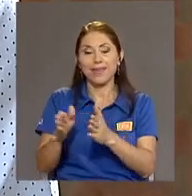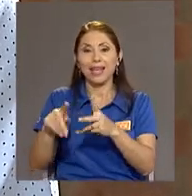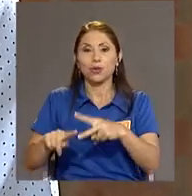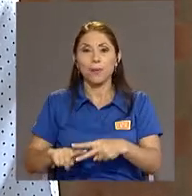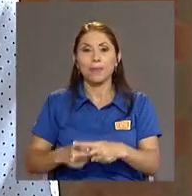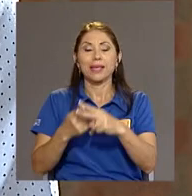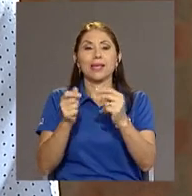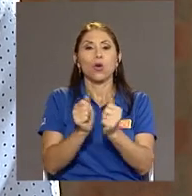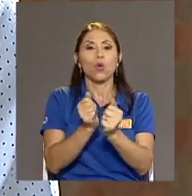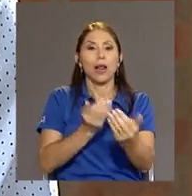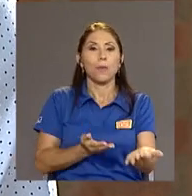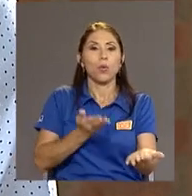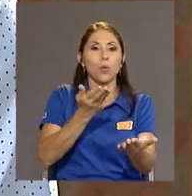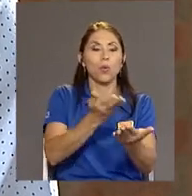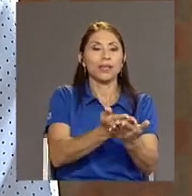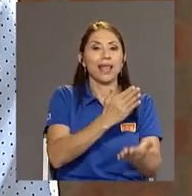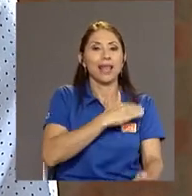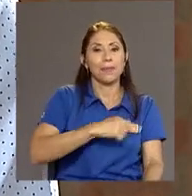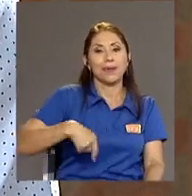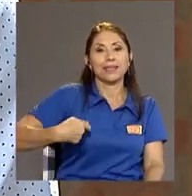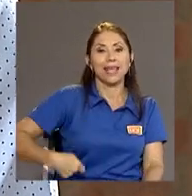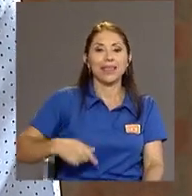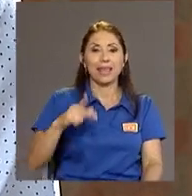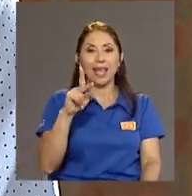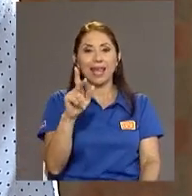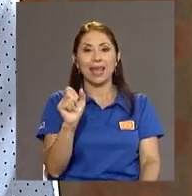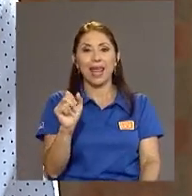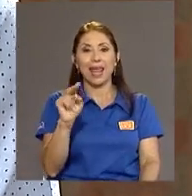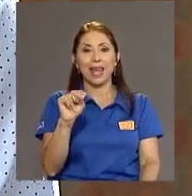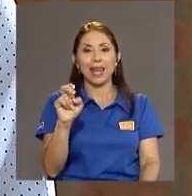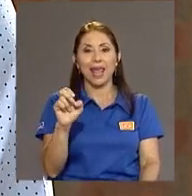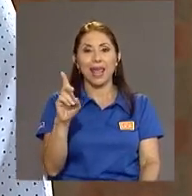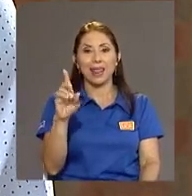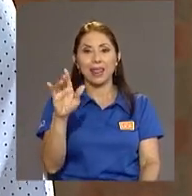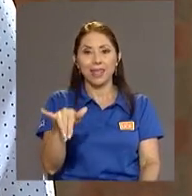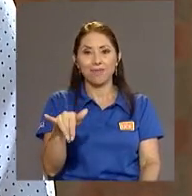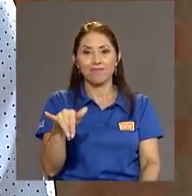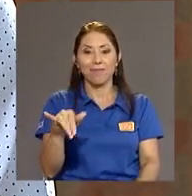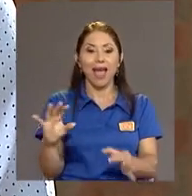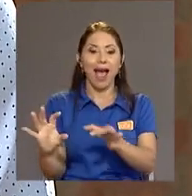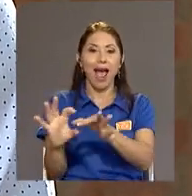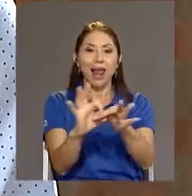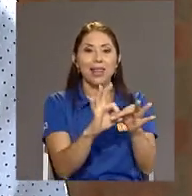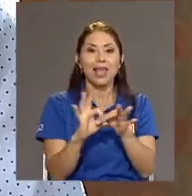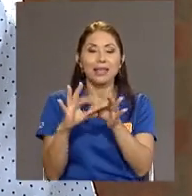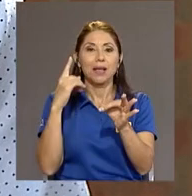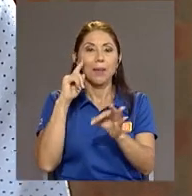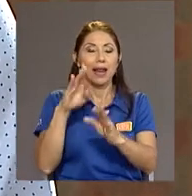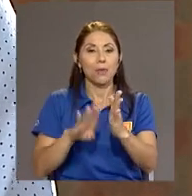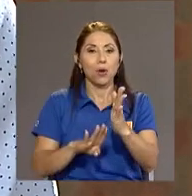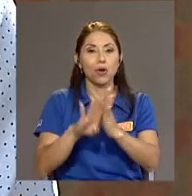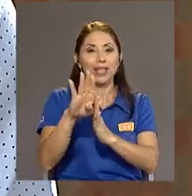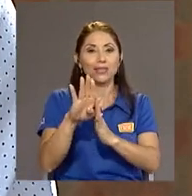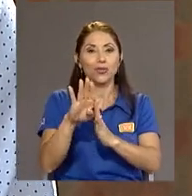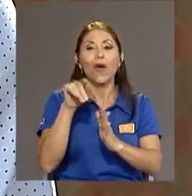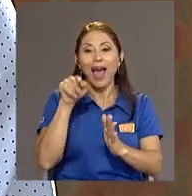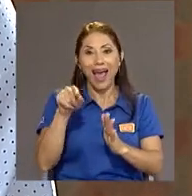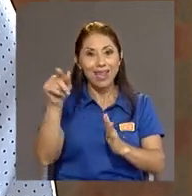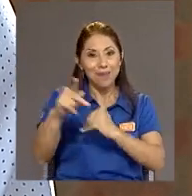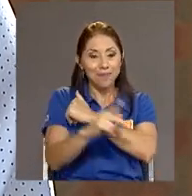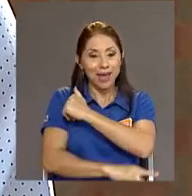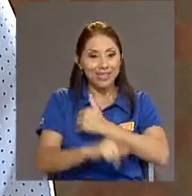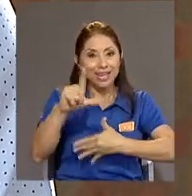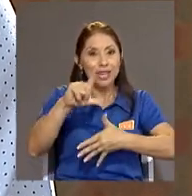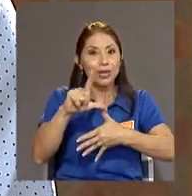la propuesta del presidente Kennedy de la Alianza para el Progreso. Ahí inicia la necesidad de que los gobiernos latinoamericanos tuvieran un